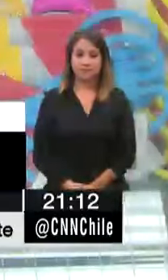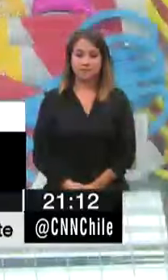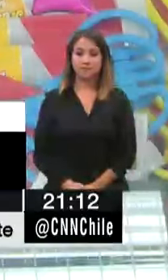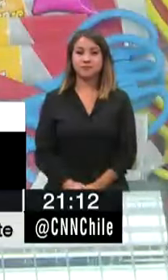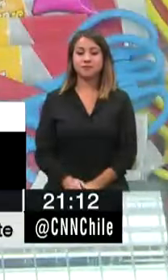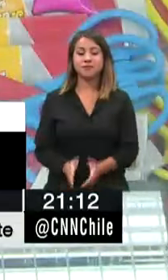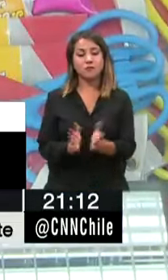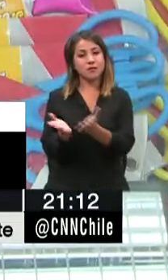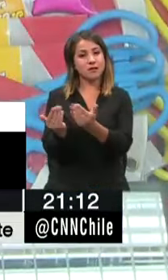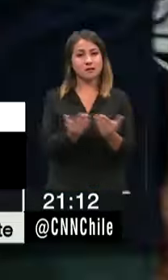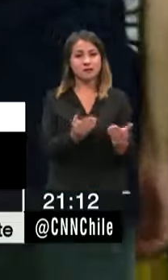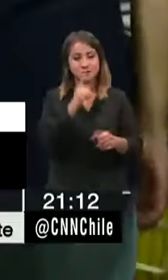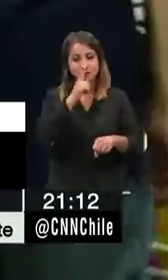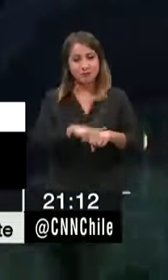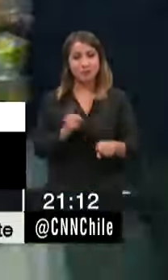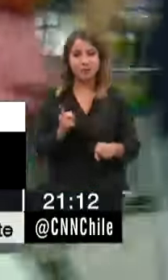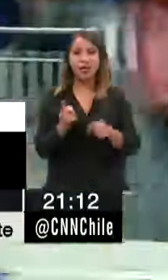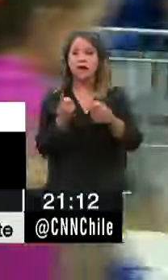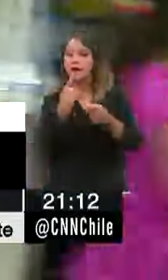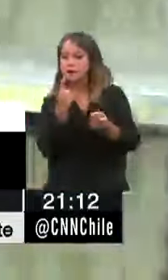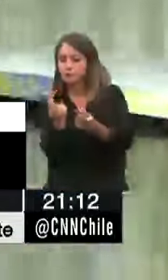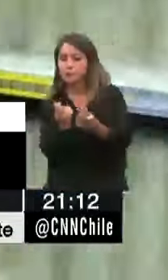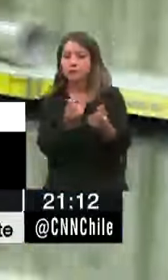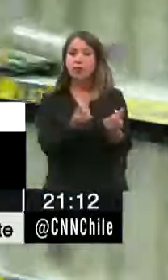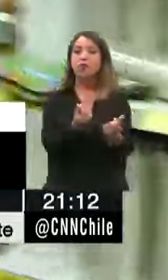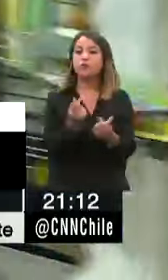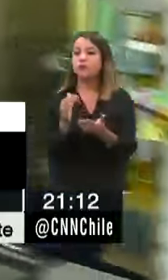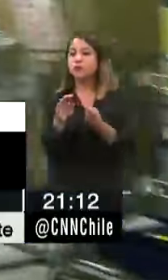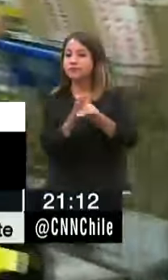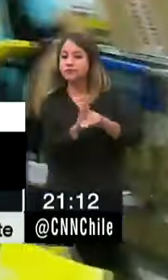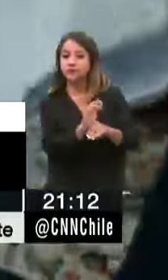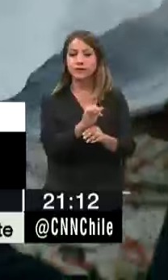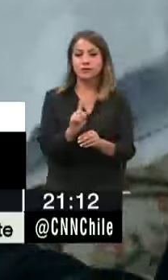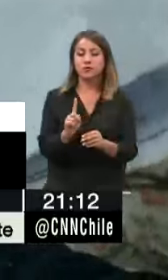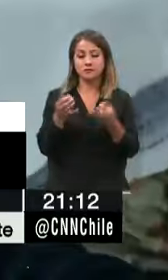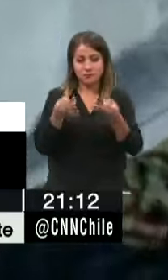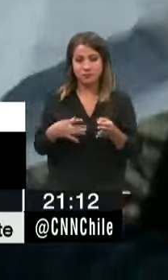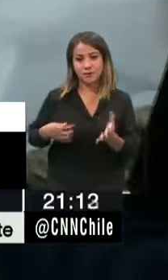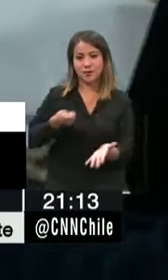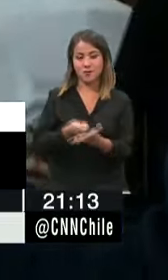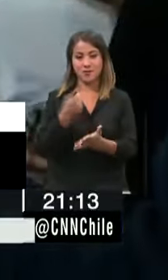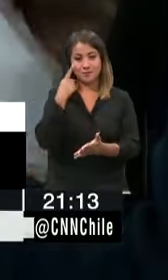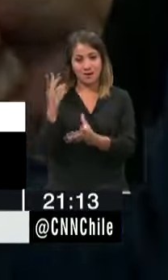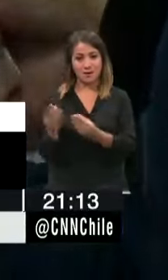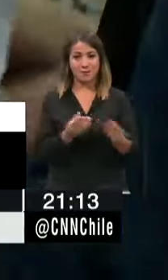Solo es necesario tiempo para cotizar como corresponde y motivación para concretar una compra que para muchos